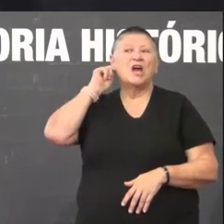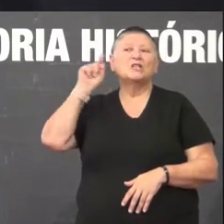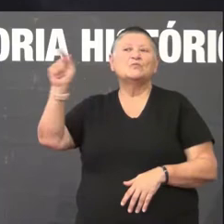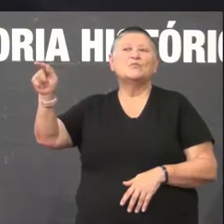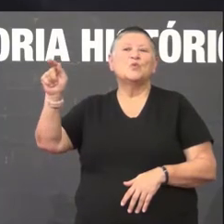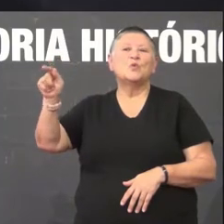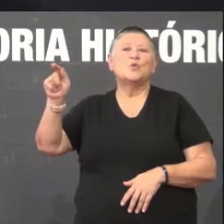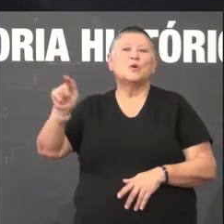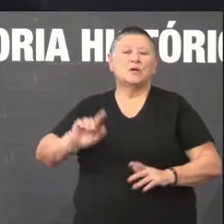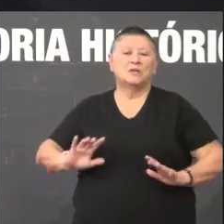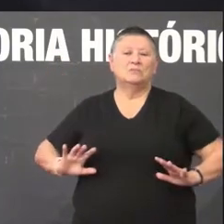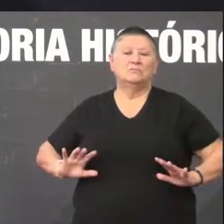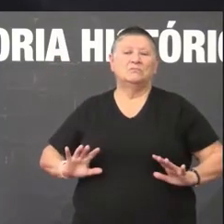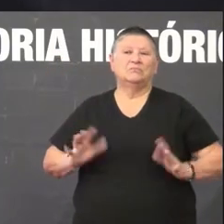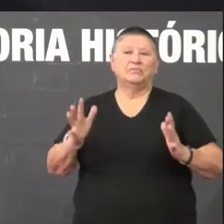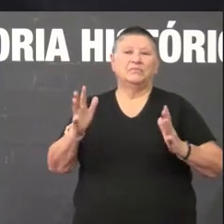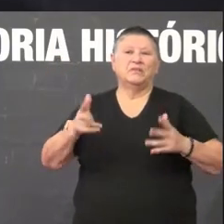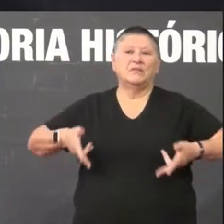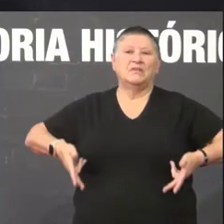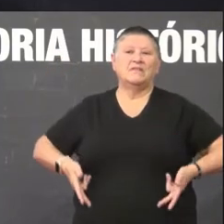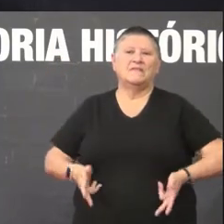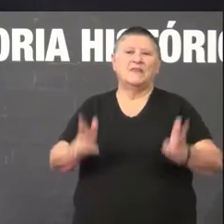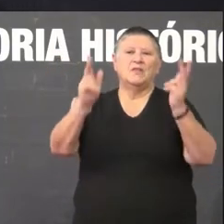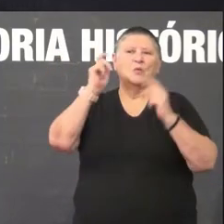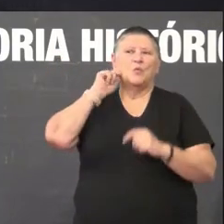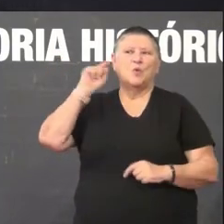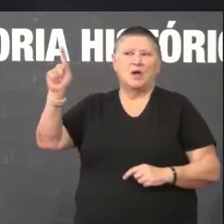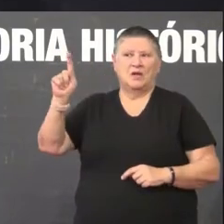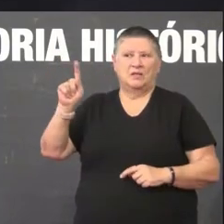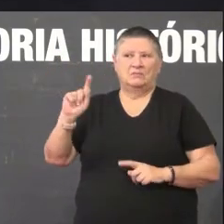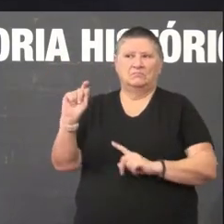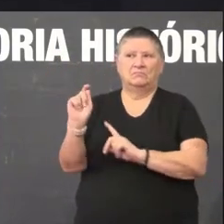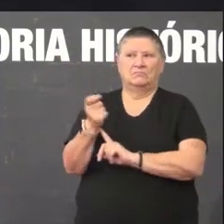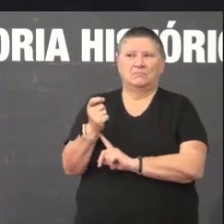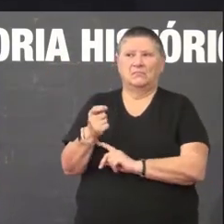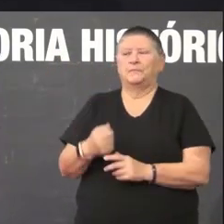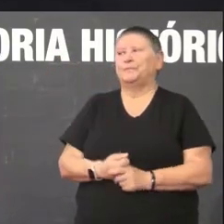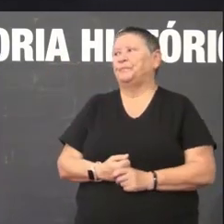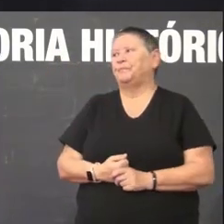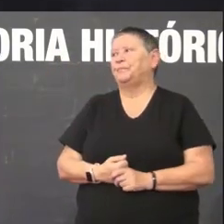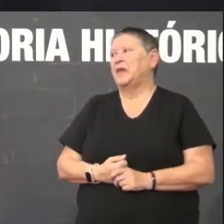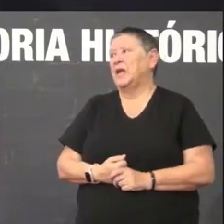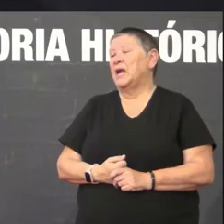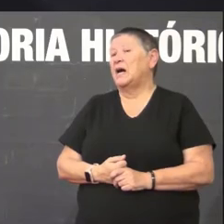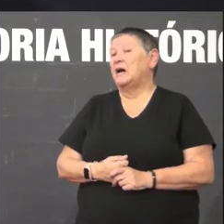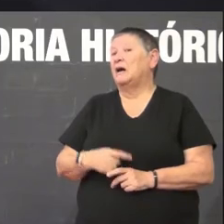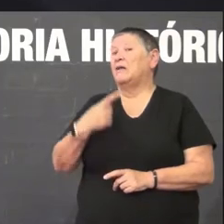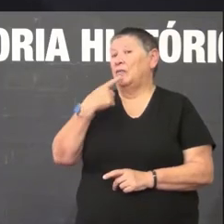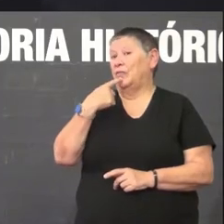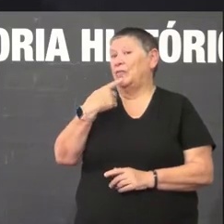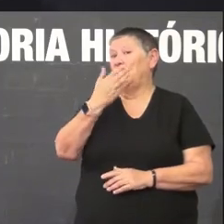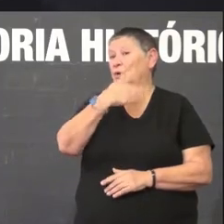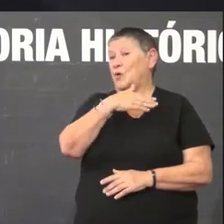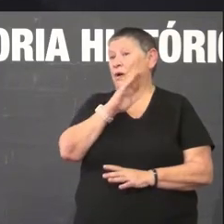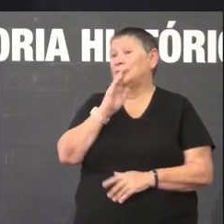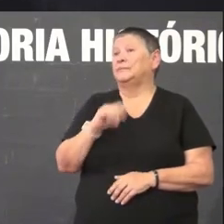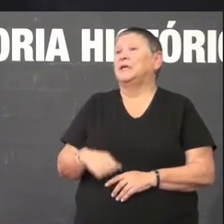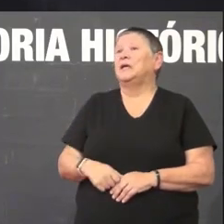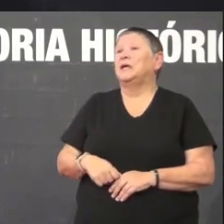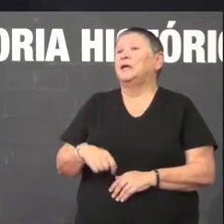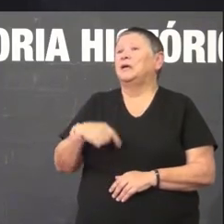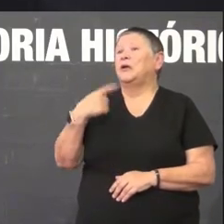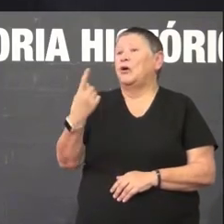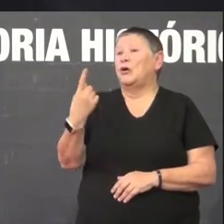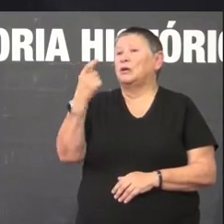a súa liberación. Bueno, sobran, polo tanto, as aclaracións. E hai outra